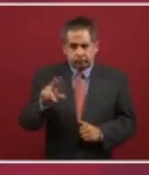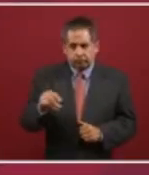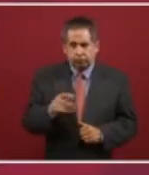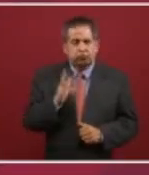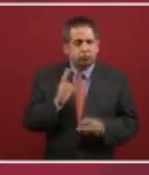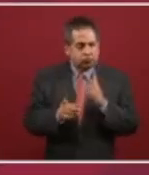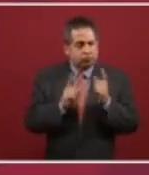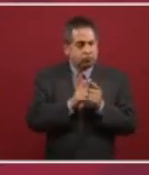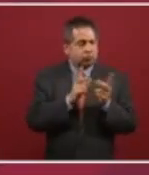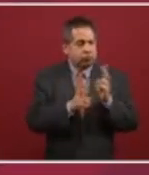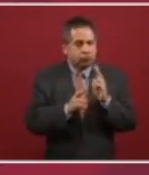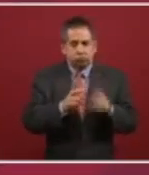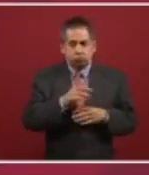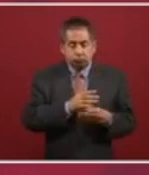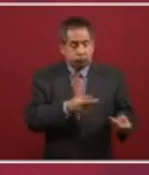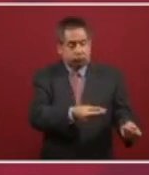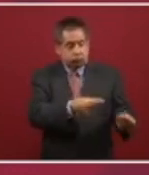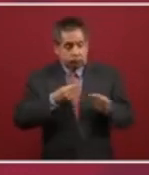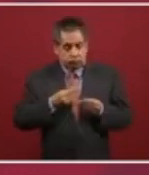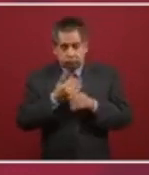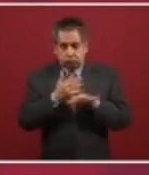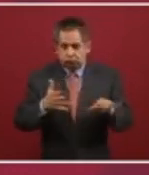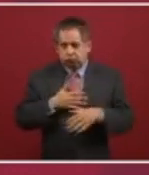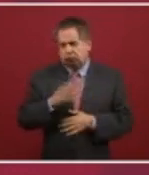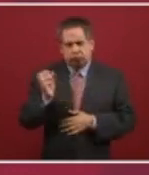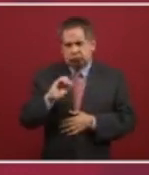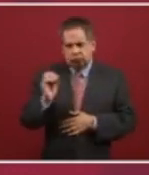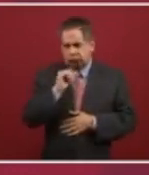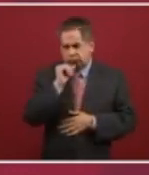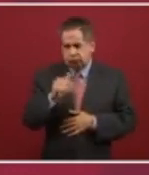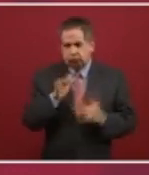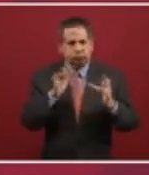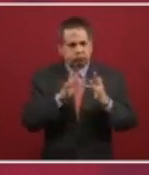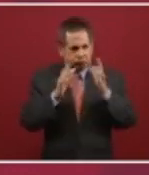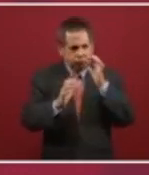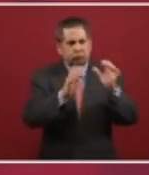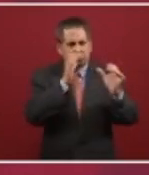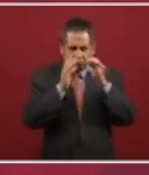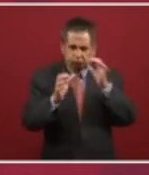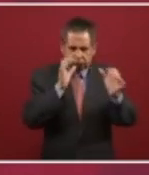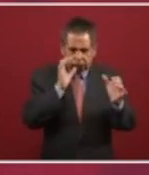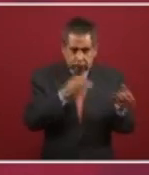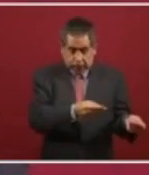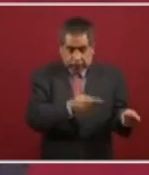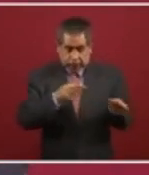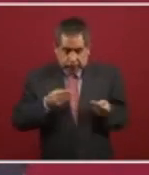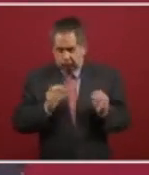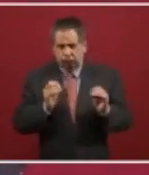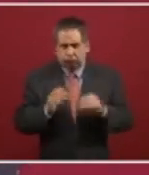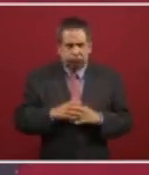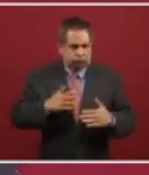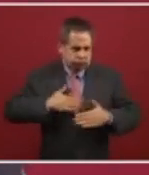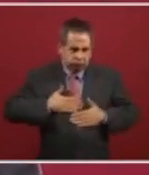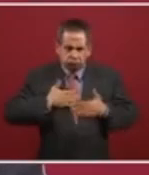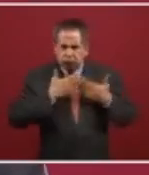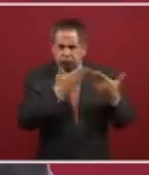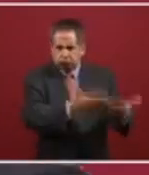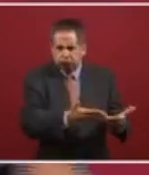se ha estado hablando, pero no me entregó ningún informe. Hay comunicación nada más y les tenemos confianza